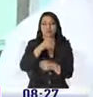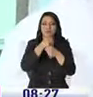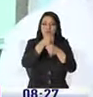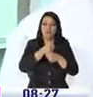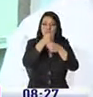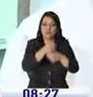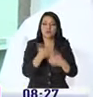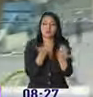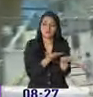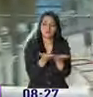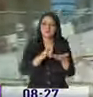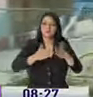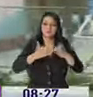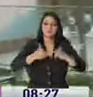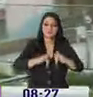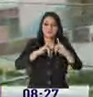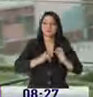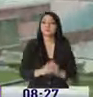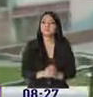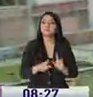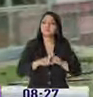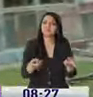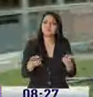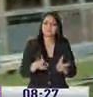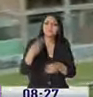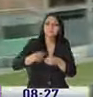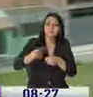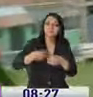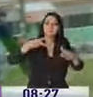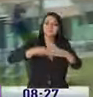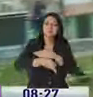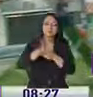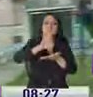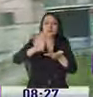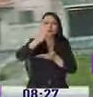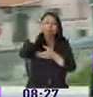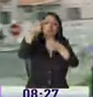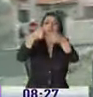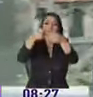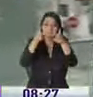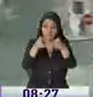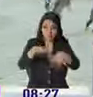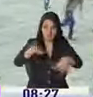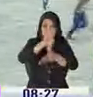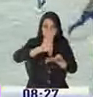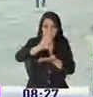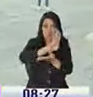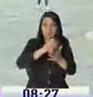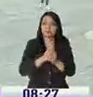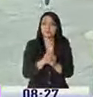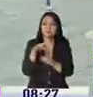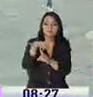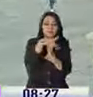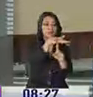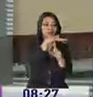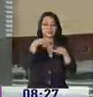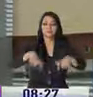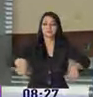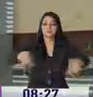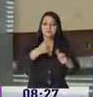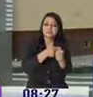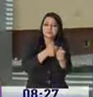comunidad. Pero también participó en la inauguración del Colegio Quito, que queda en el mismo barrio, de los parques y canchas cerca de la Escuela